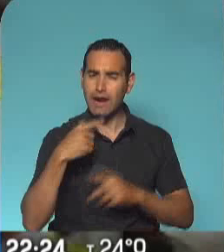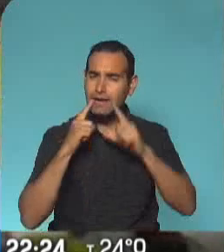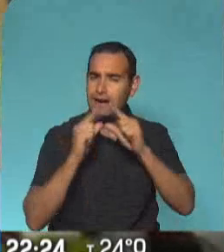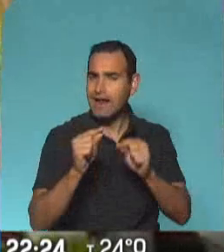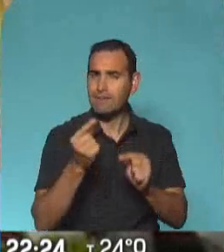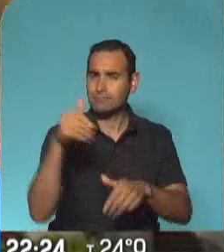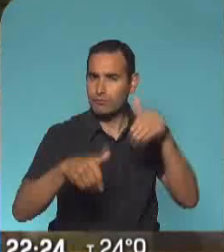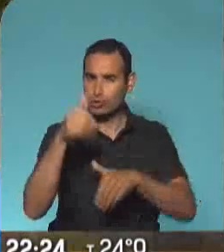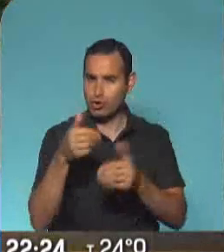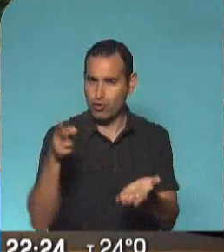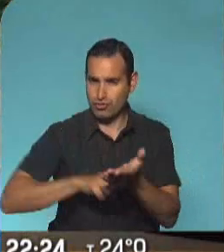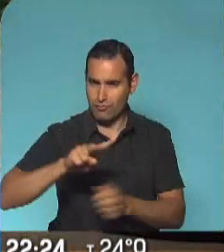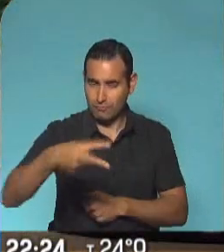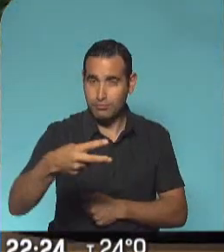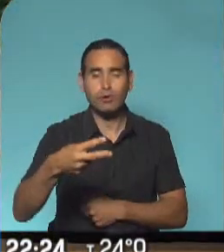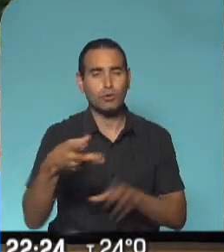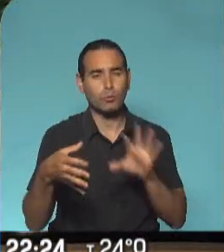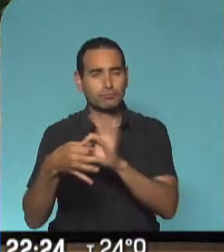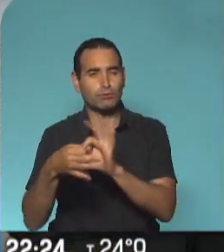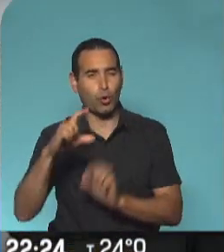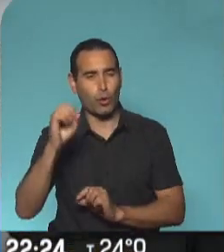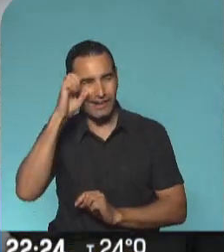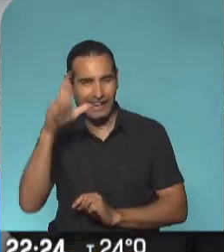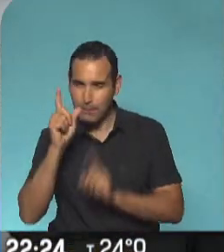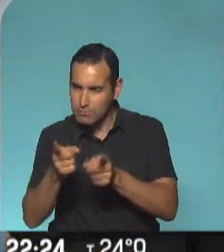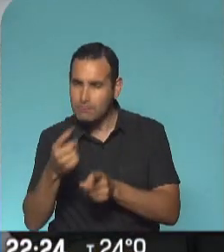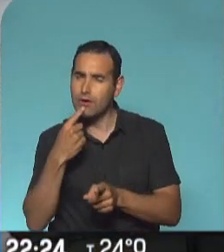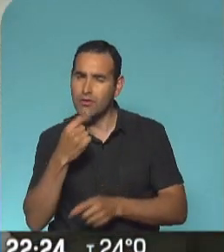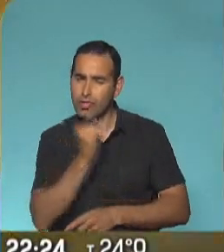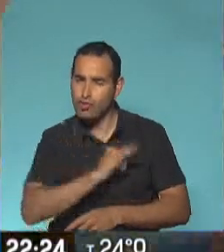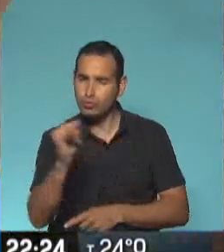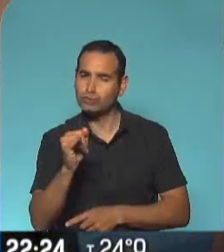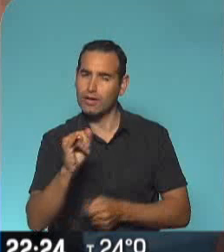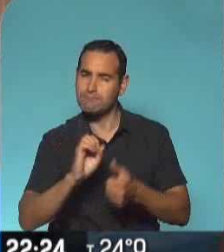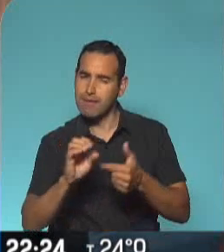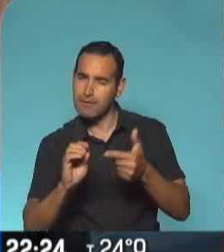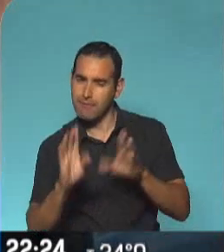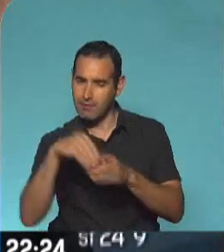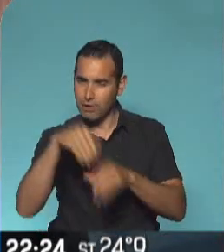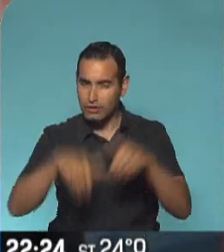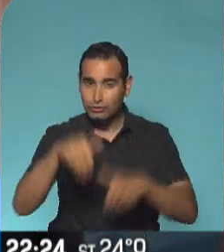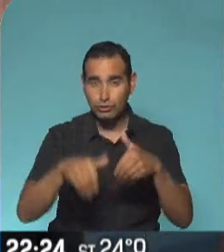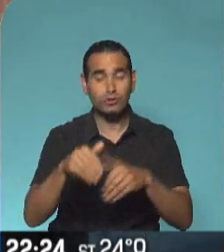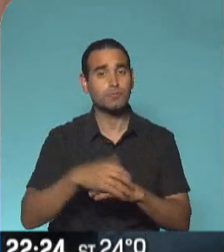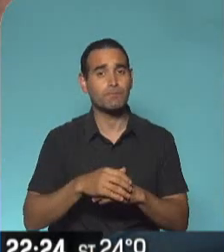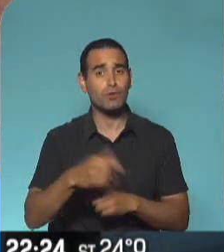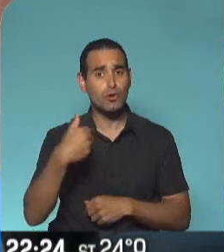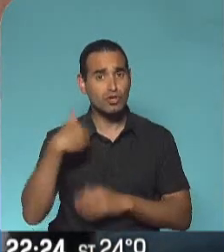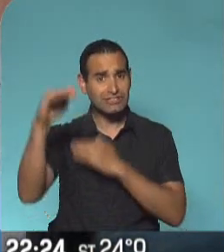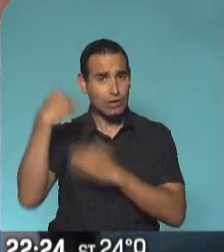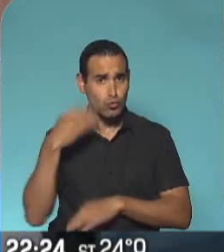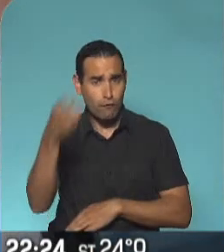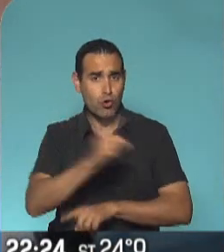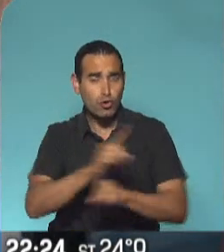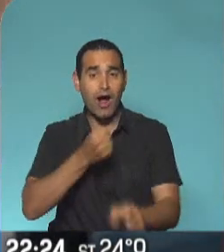segunda vuelta en sintonía con la OEA, que había denunciado irregularidades. Yo no me voy a Santa Cruz hasta que